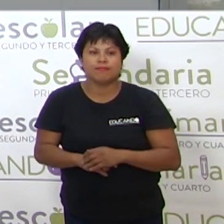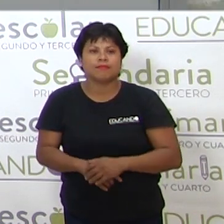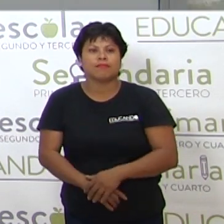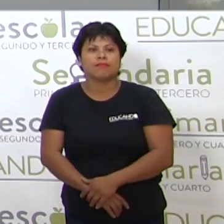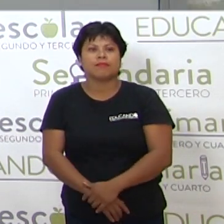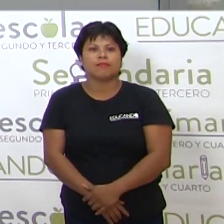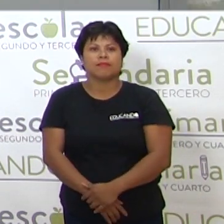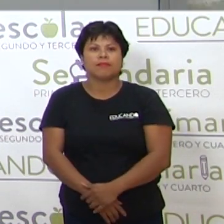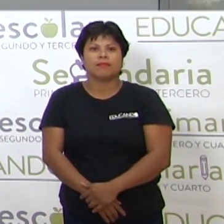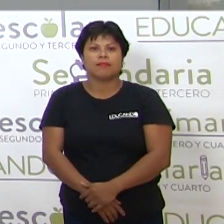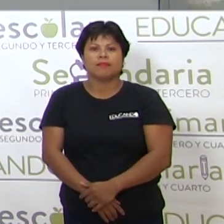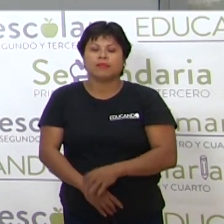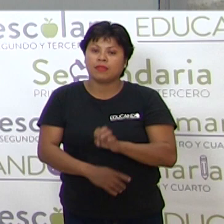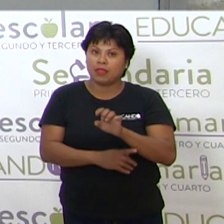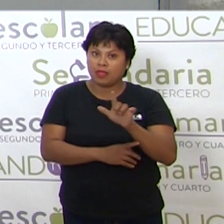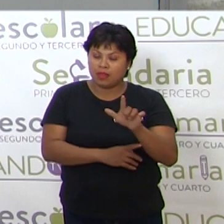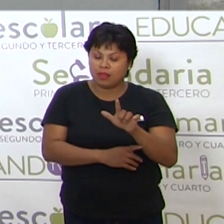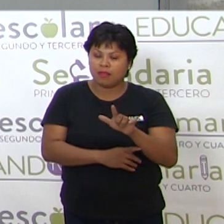hacerlo aquí abajito